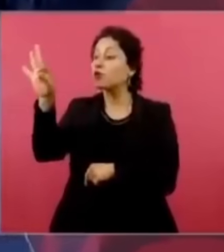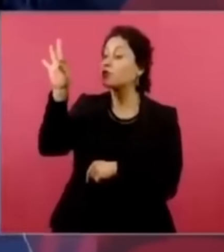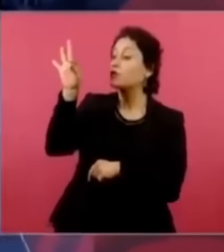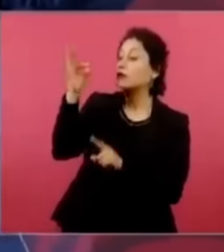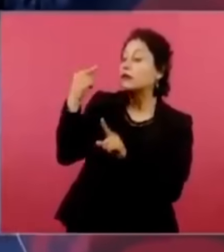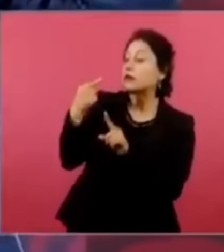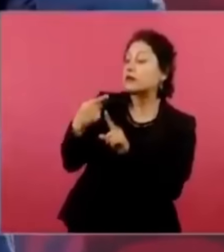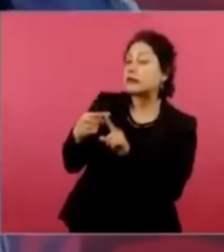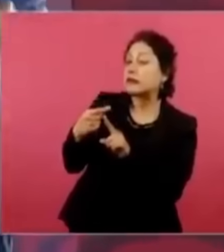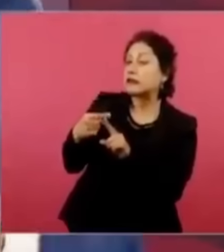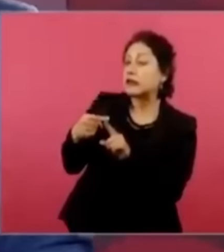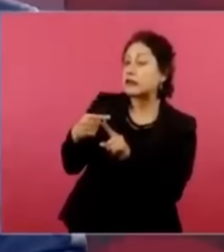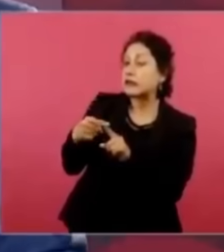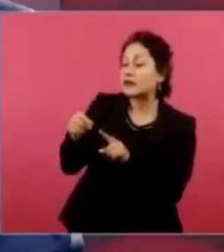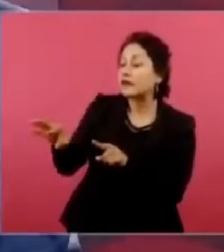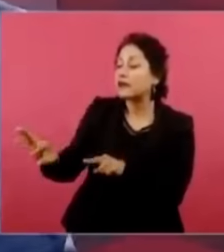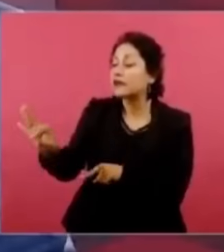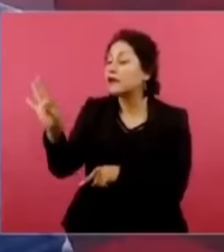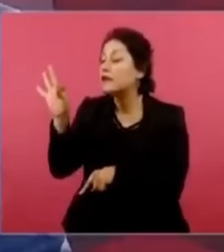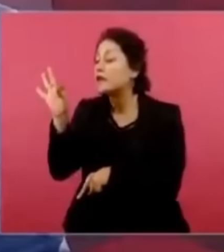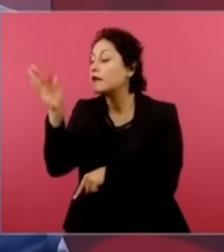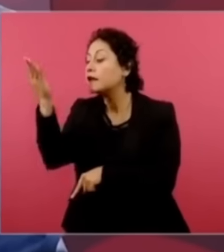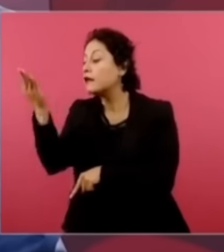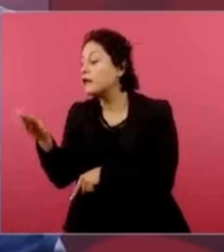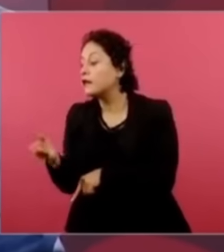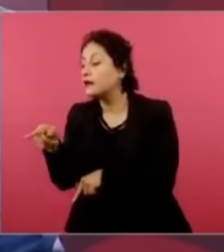que haya nacido en un pueblo